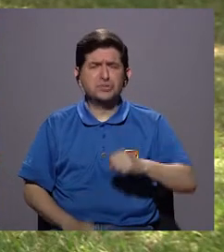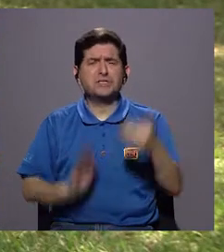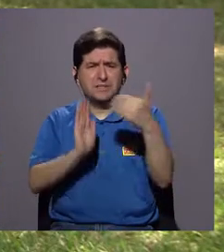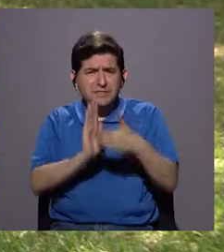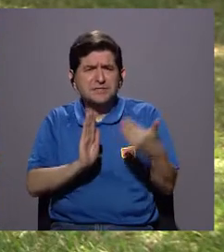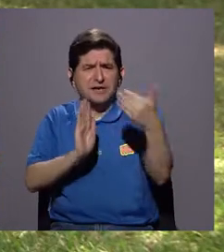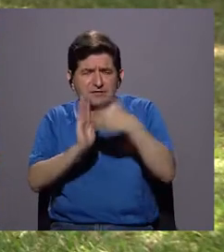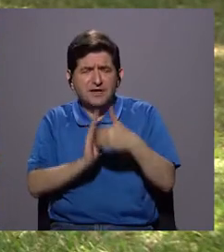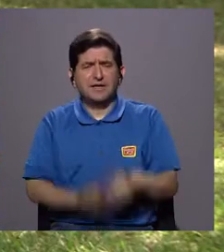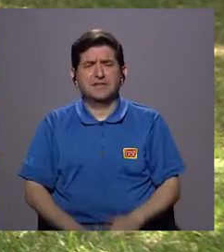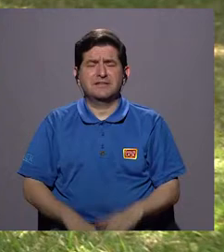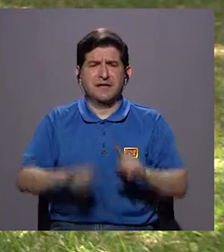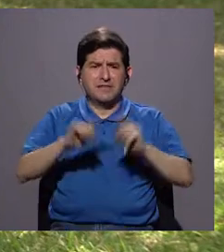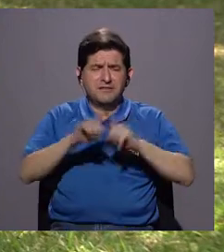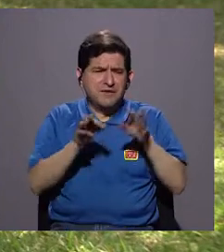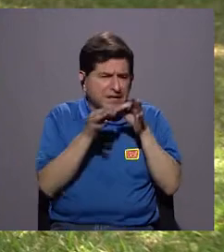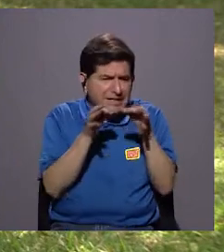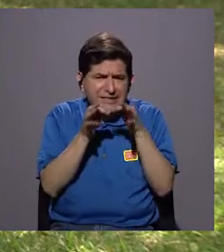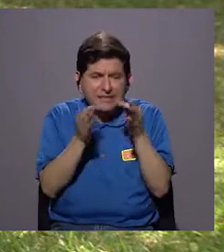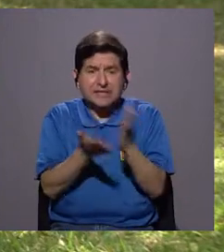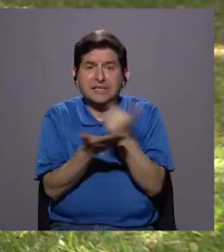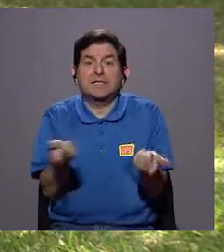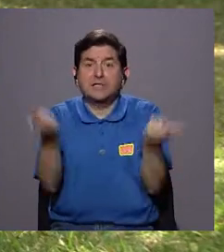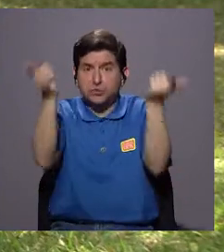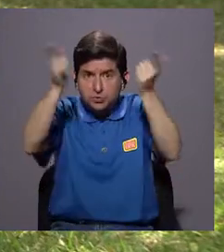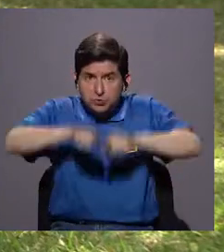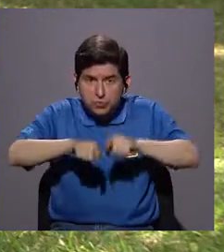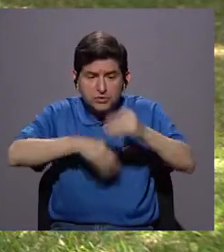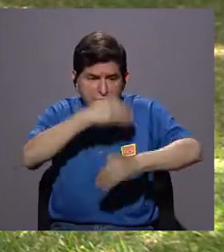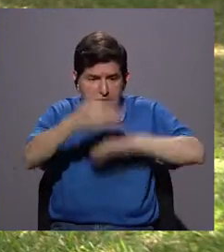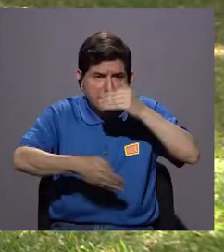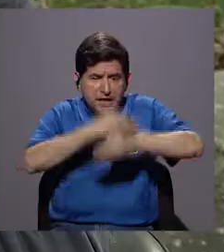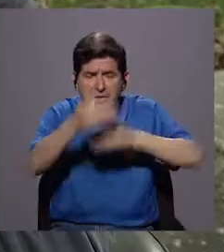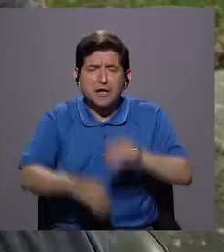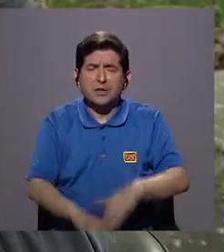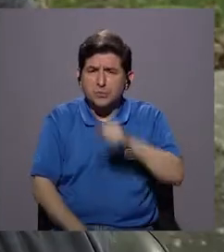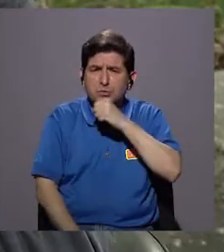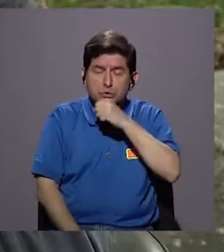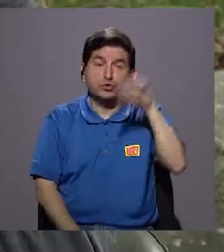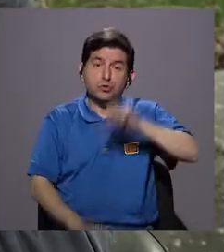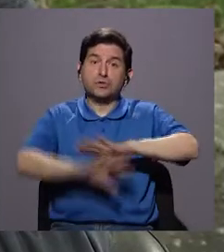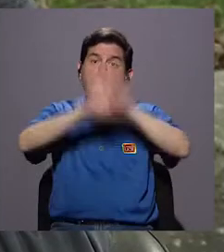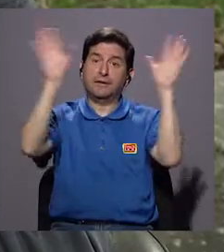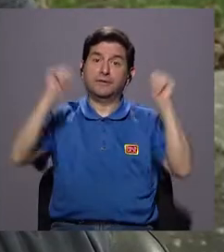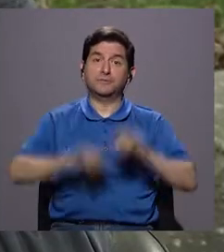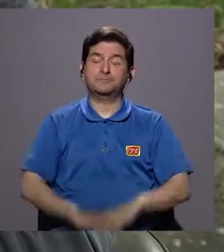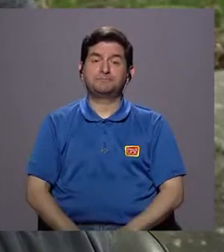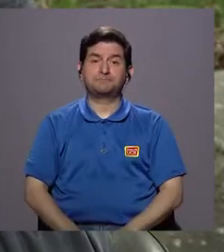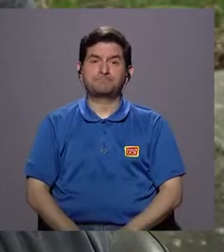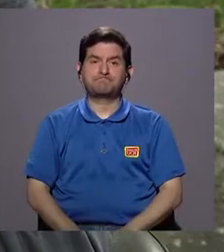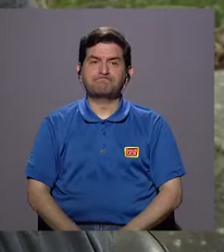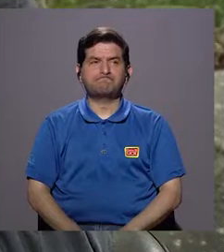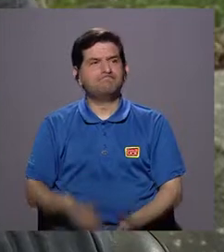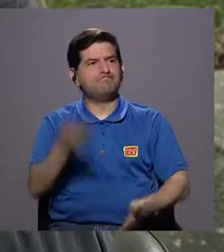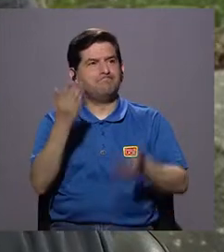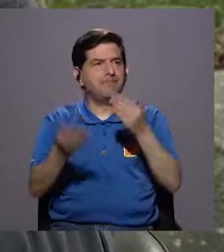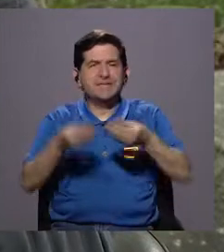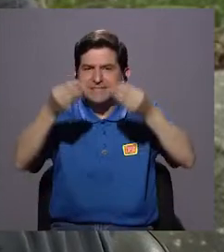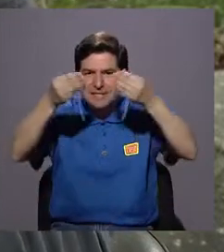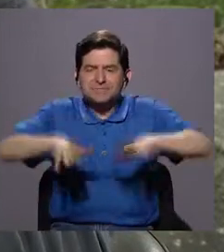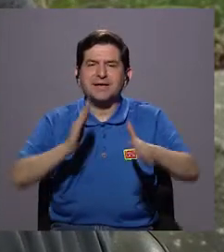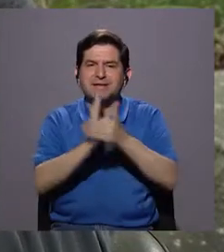nivel de tejidos, a nivel de células, algo pasa con el proceso de envejecimiento. Claro, lo que vamos tal vez perdiendo es